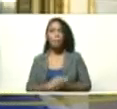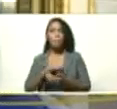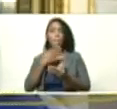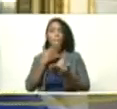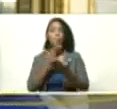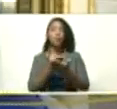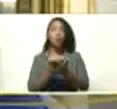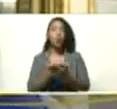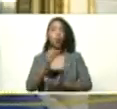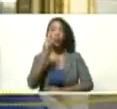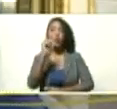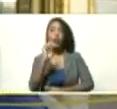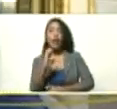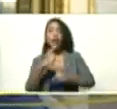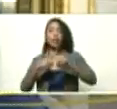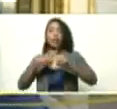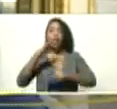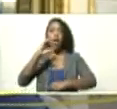el UNESCO,